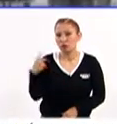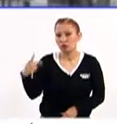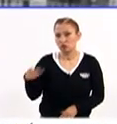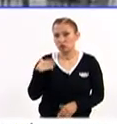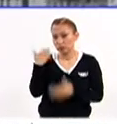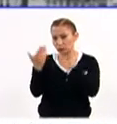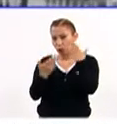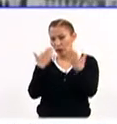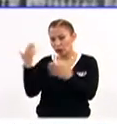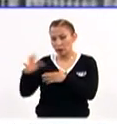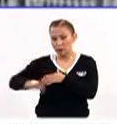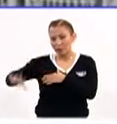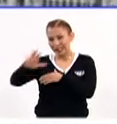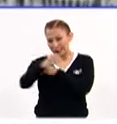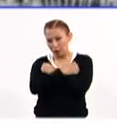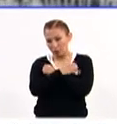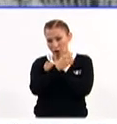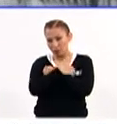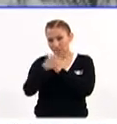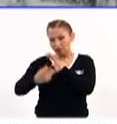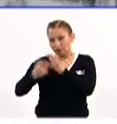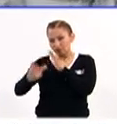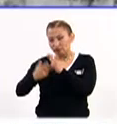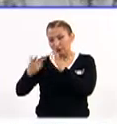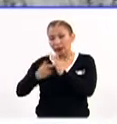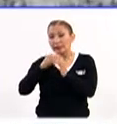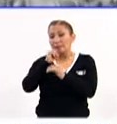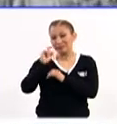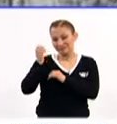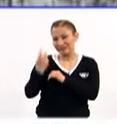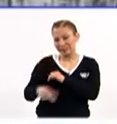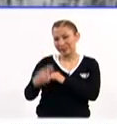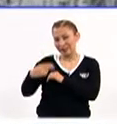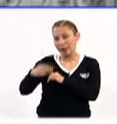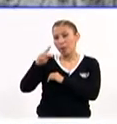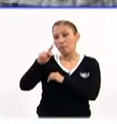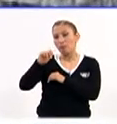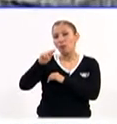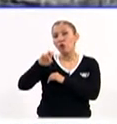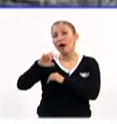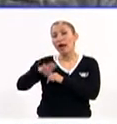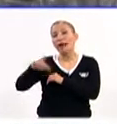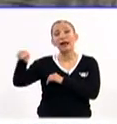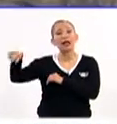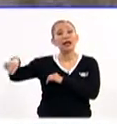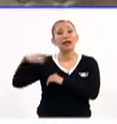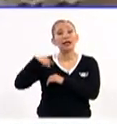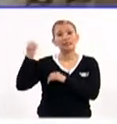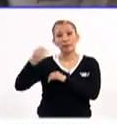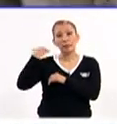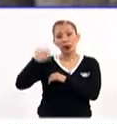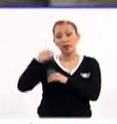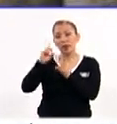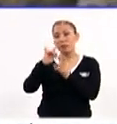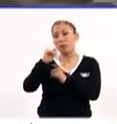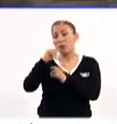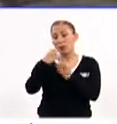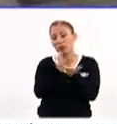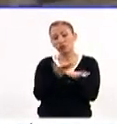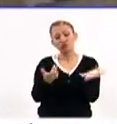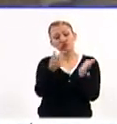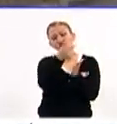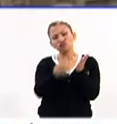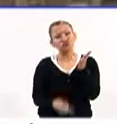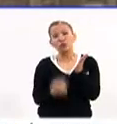oferta educativa en el campo de la educación continua, el también conocido como PUEC ofrece cada año seminarios y diplomados,